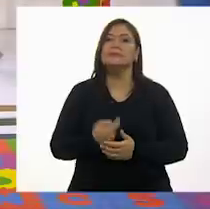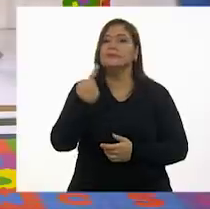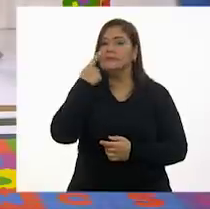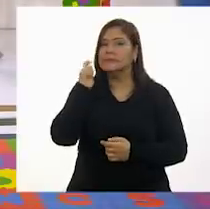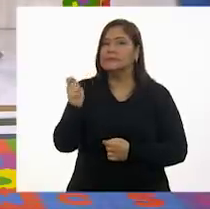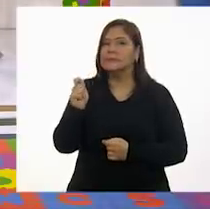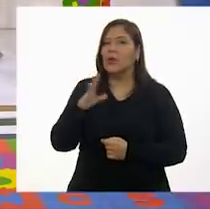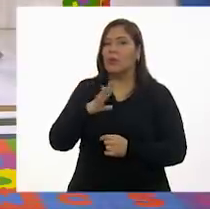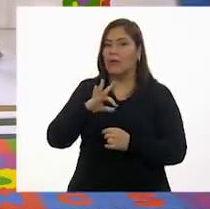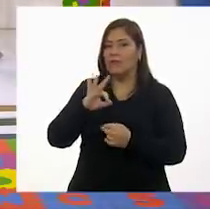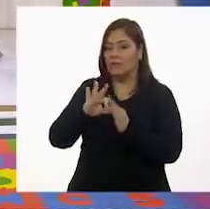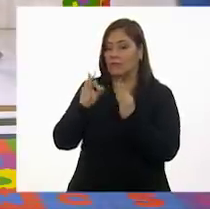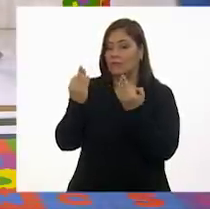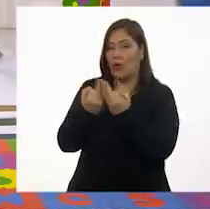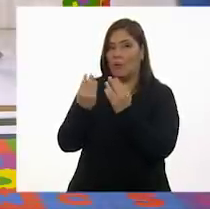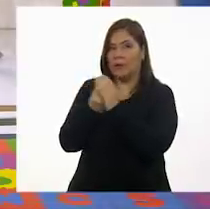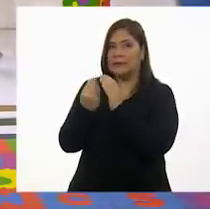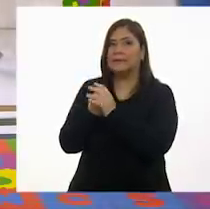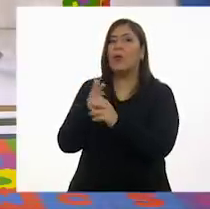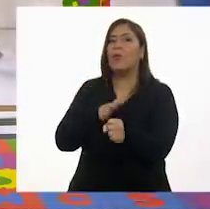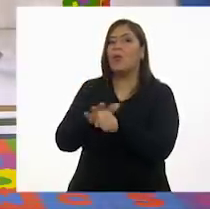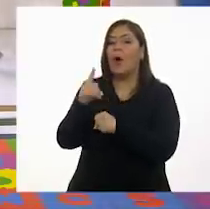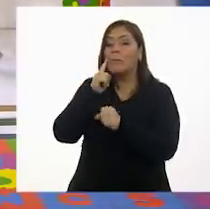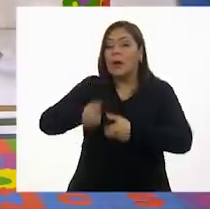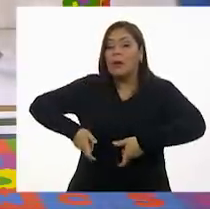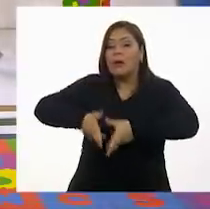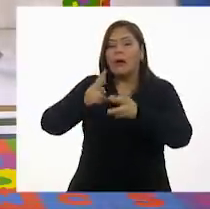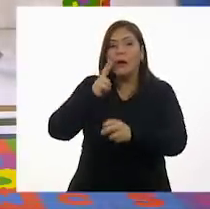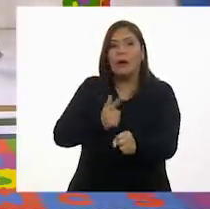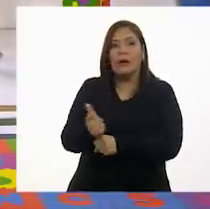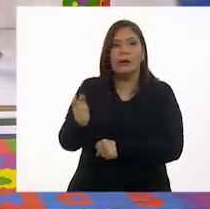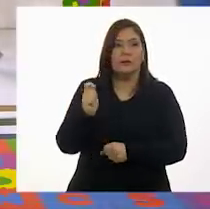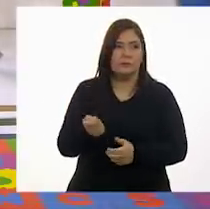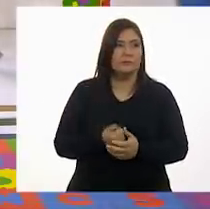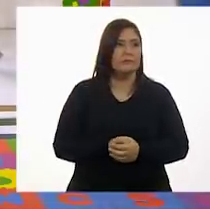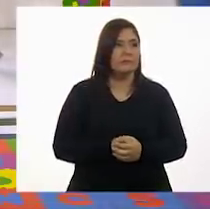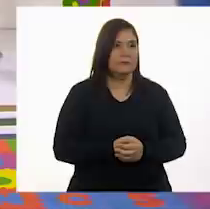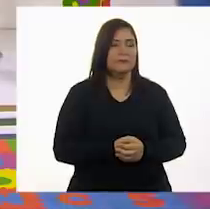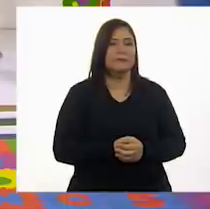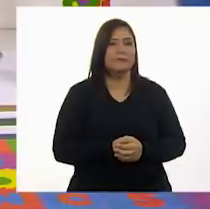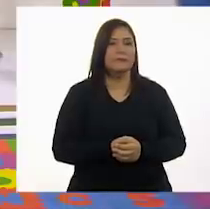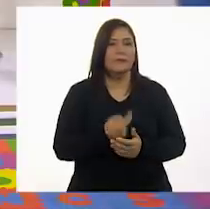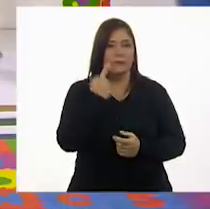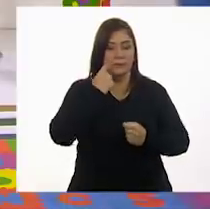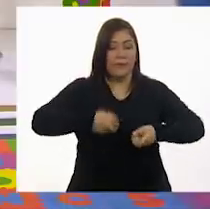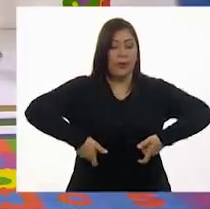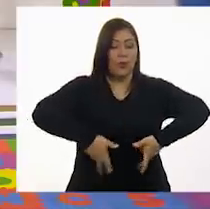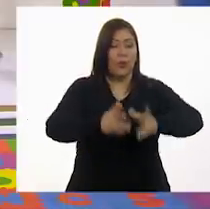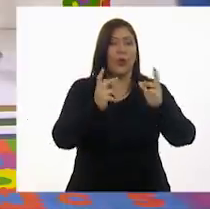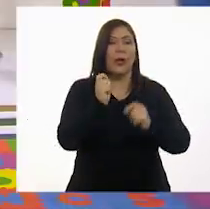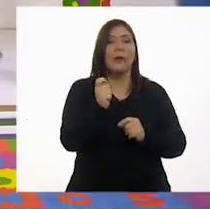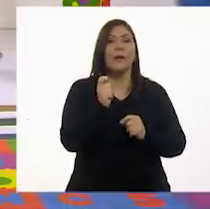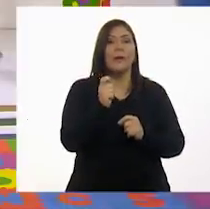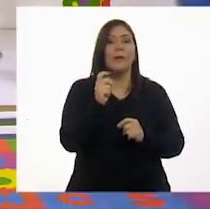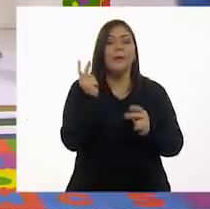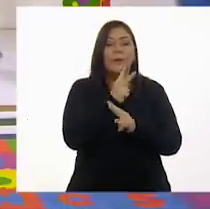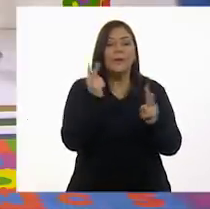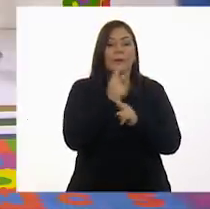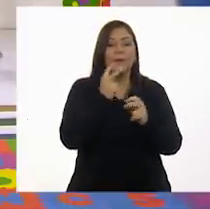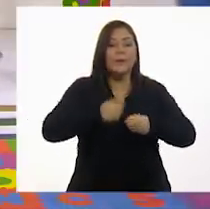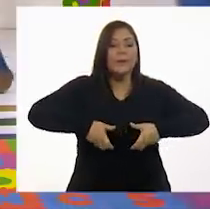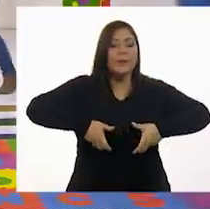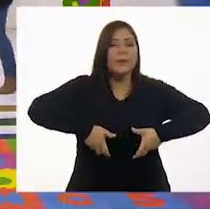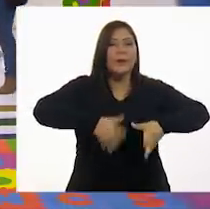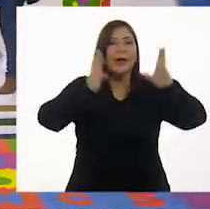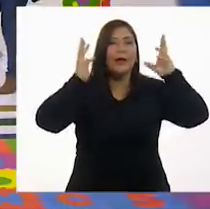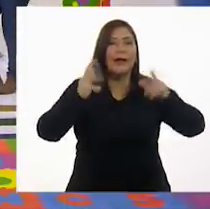figura geométrica me cae. Muy bien. Ahora voy a tirar, niñas y niños, soplen.